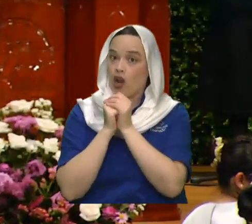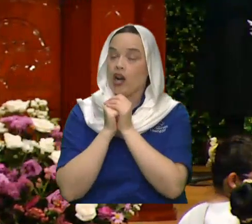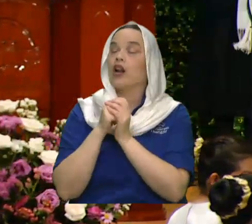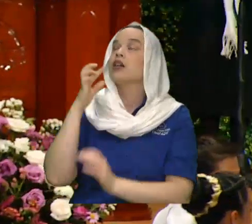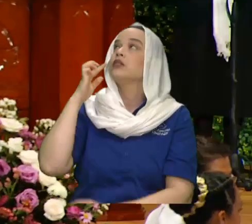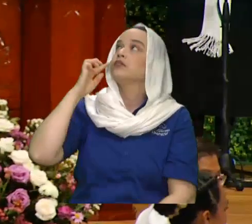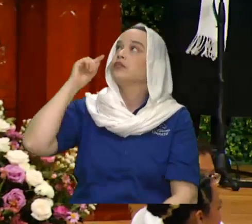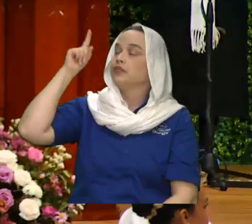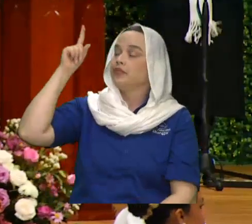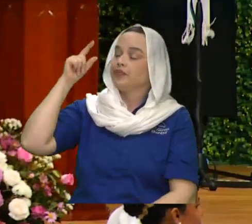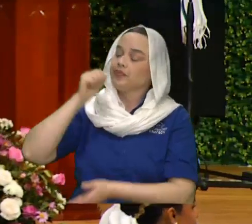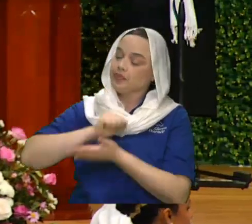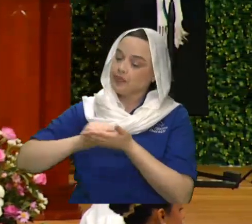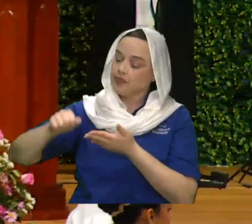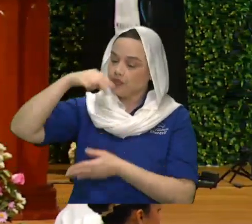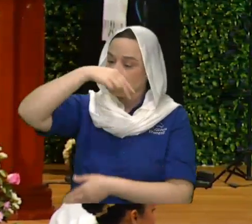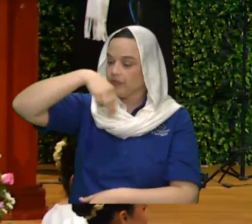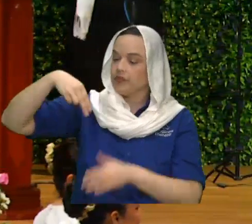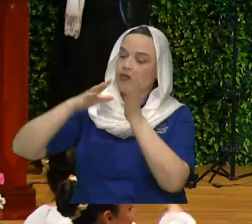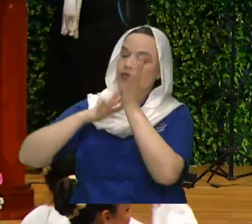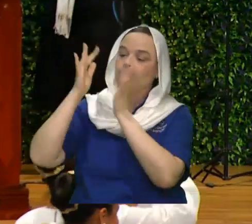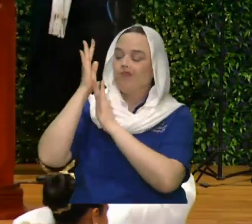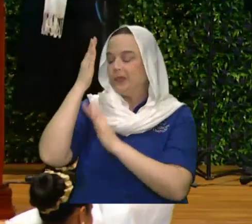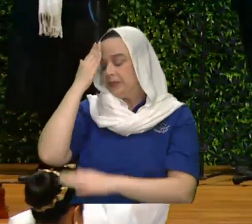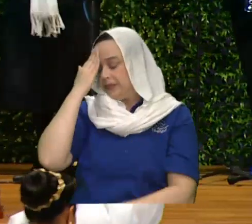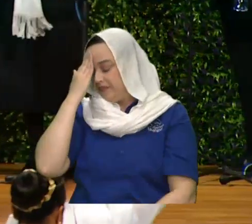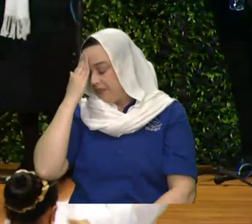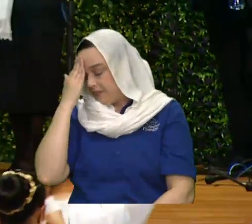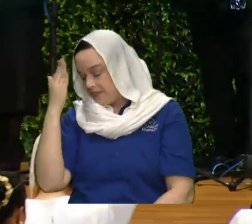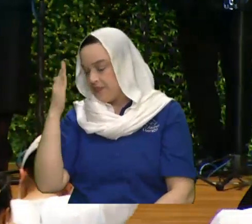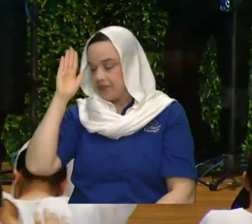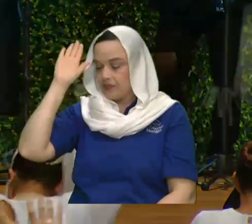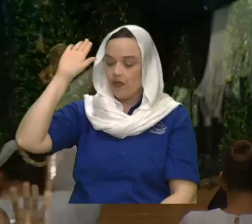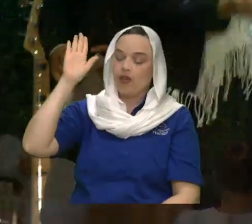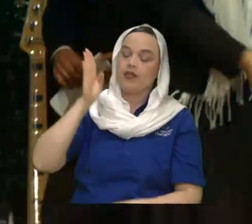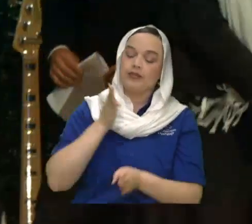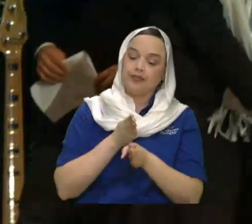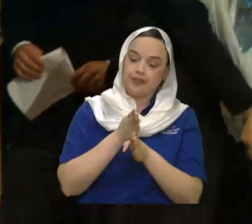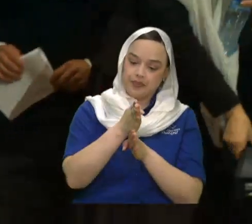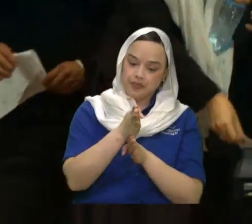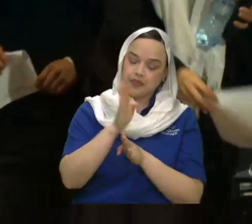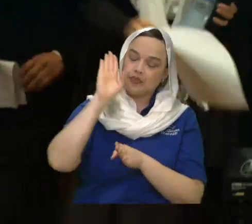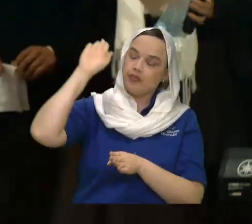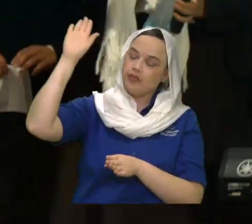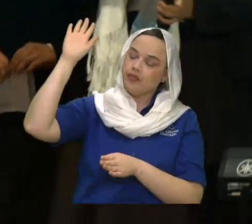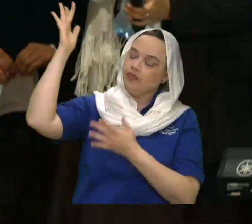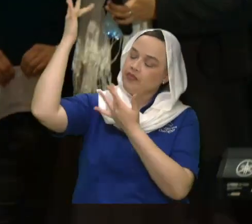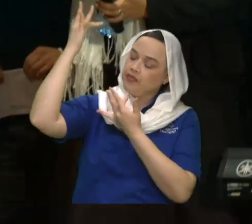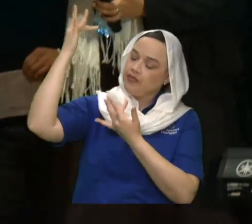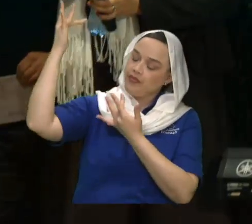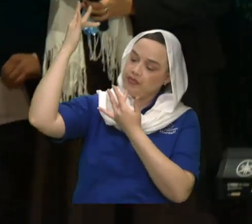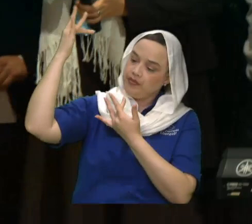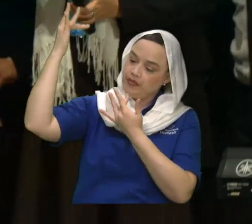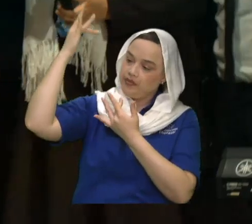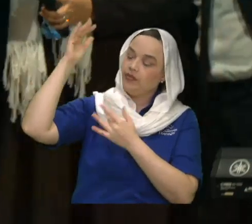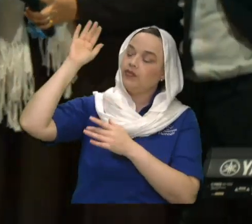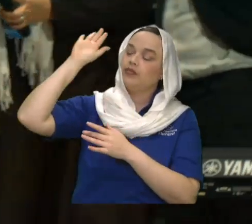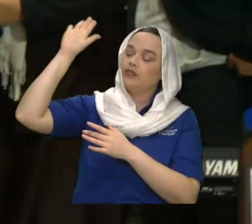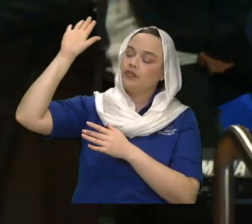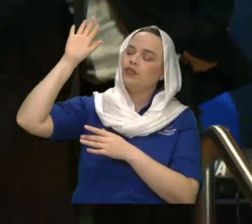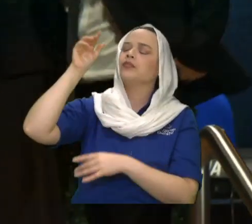santo en el nombre de jesús te agradecemos por tu fidelidad por tu misericordia por tu amor por tu